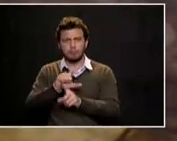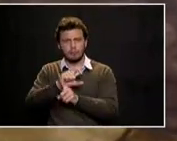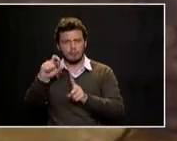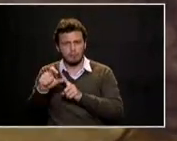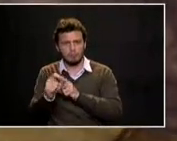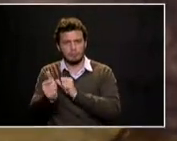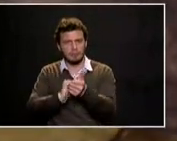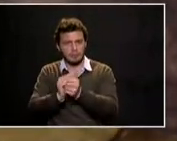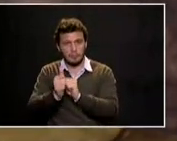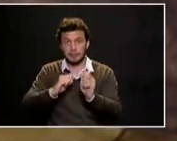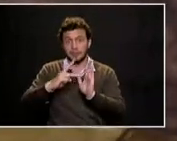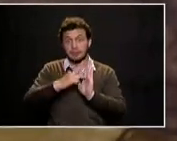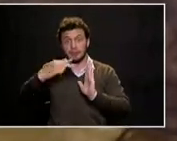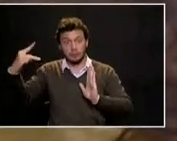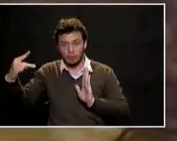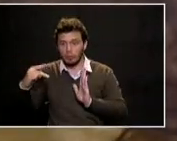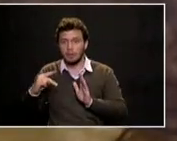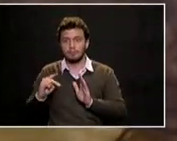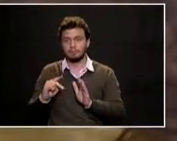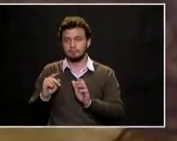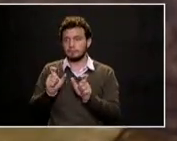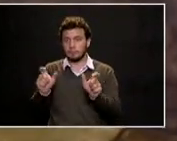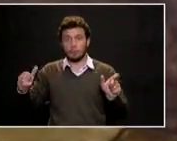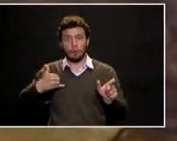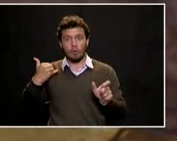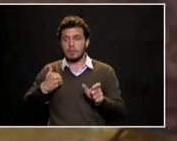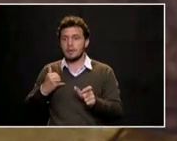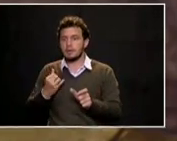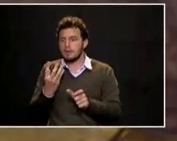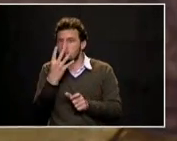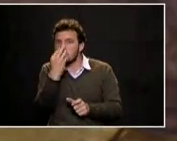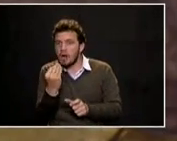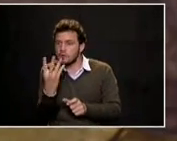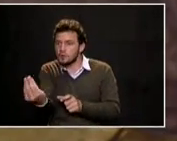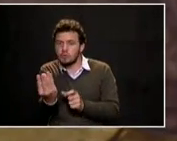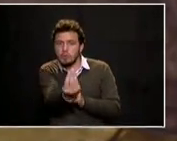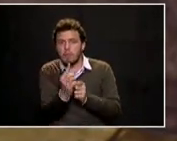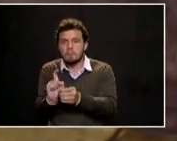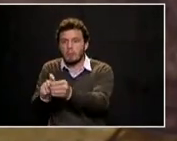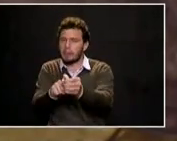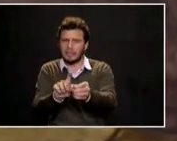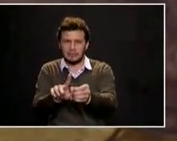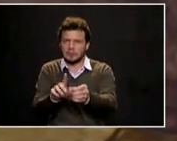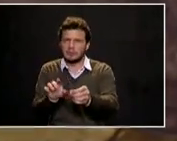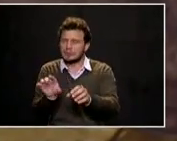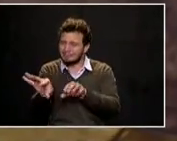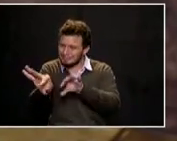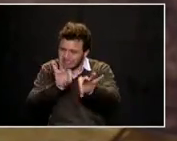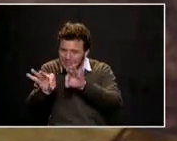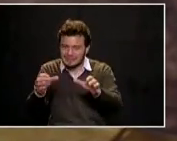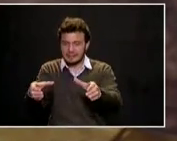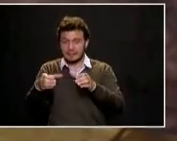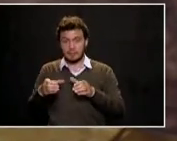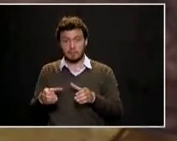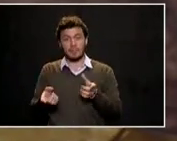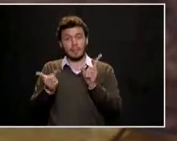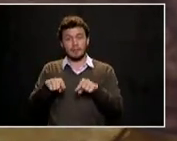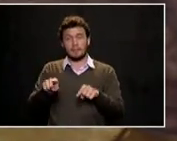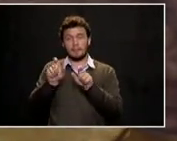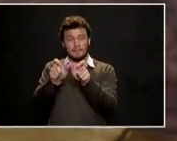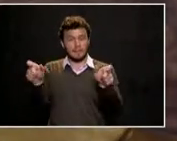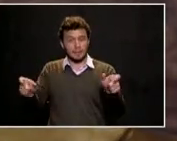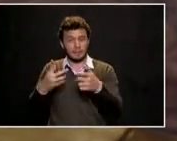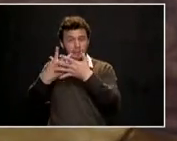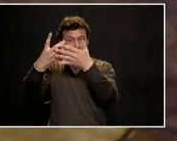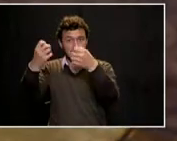tecnología, los sacamos. Que tengamos procesos de resocialización muy profundos para que las personas que salen de las cárceles tengan verdaderas oportunidades